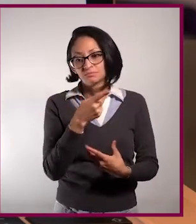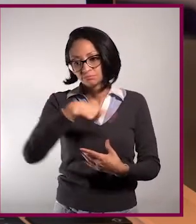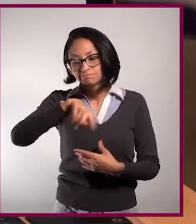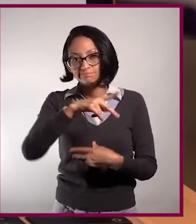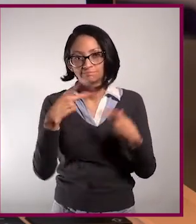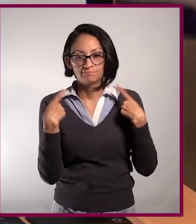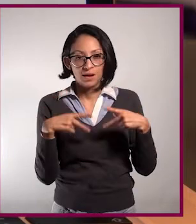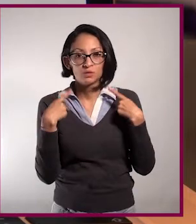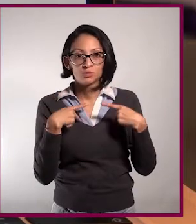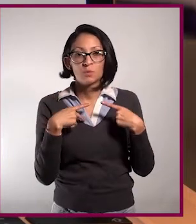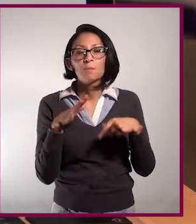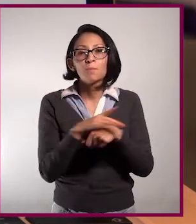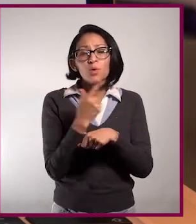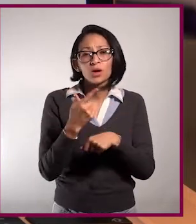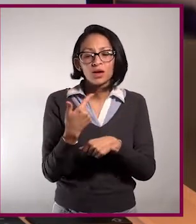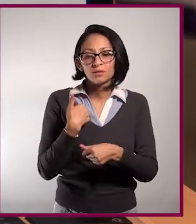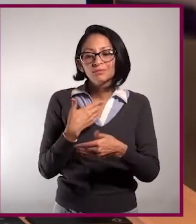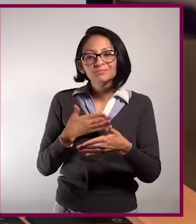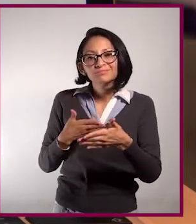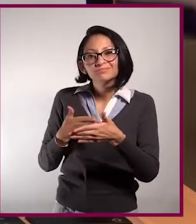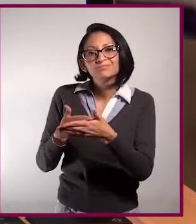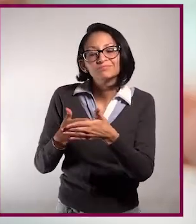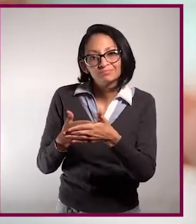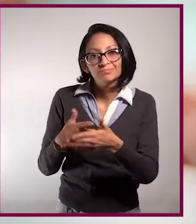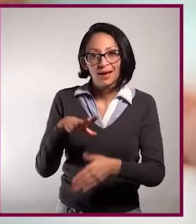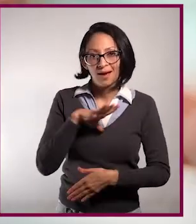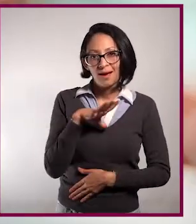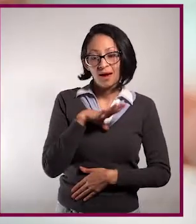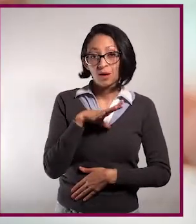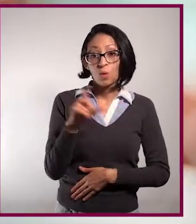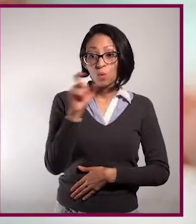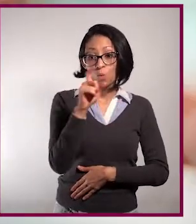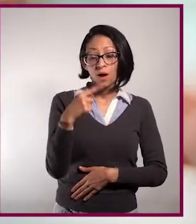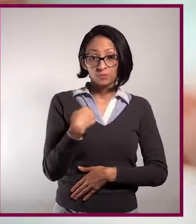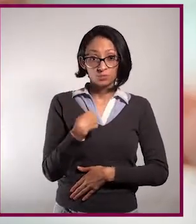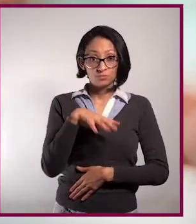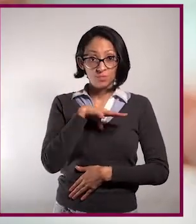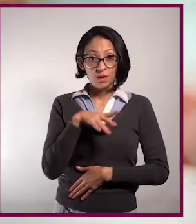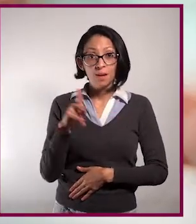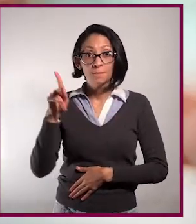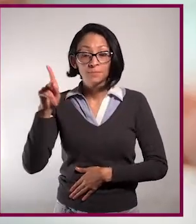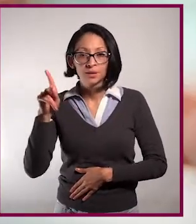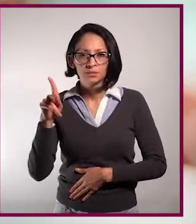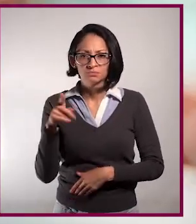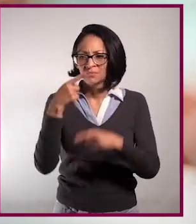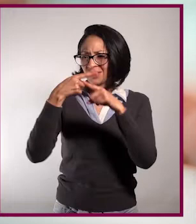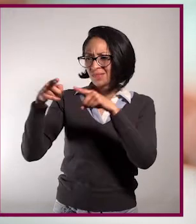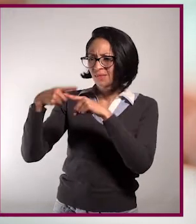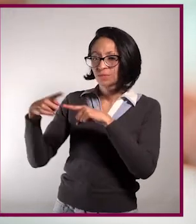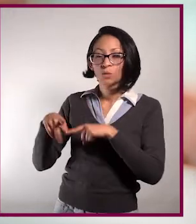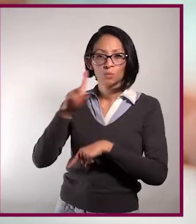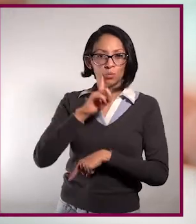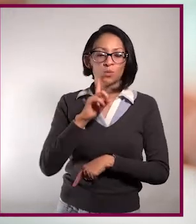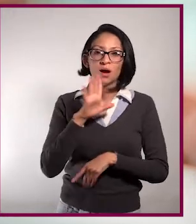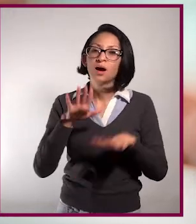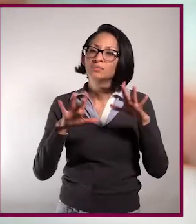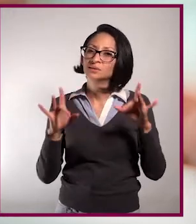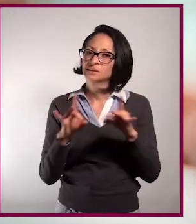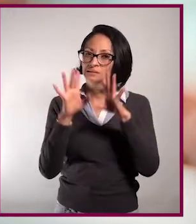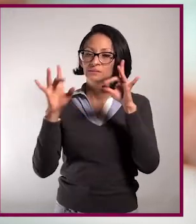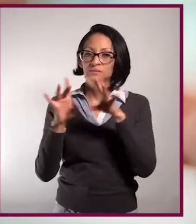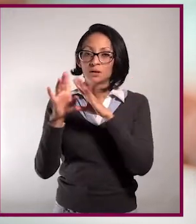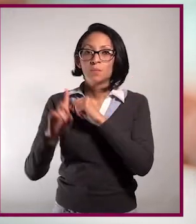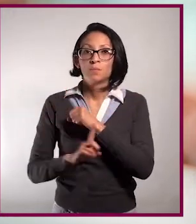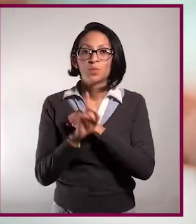adolescentes. Limita su desarrollo profesional y económico. Al tener la menstruación, muchas mujeres pueden enfrentar ciertos problemas,